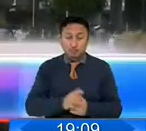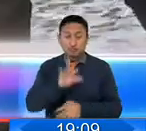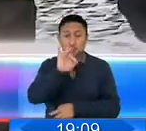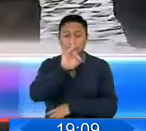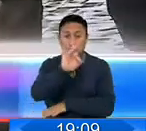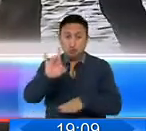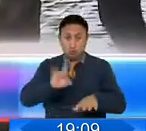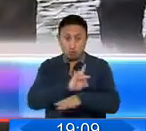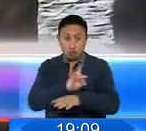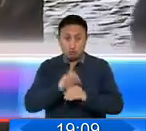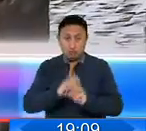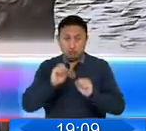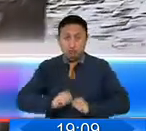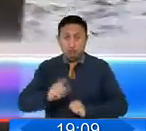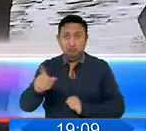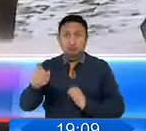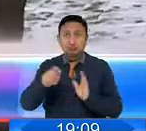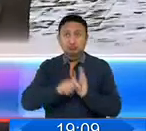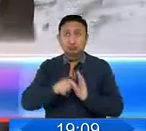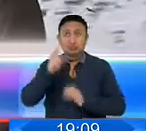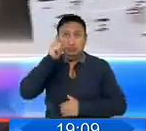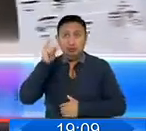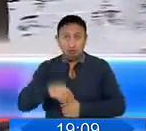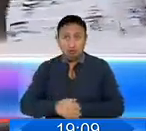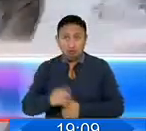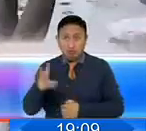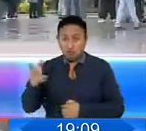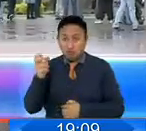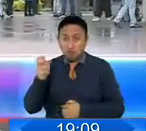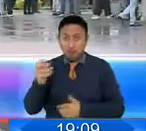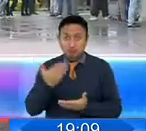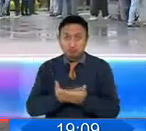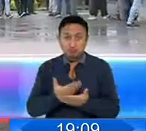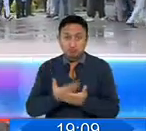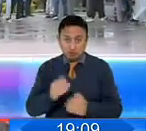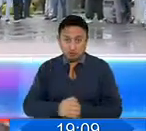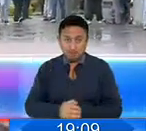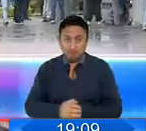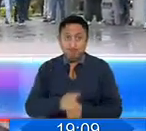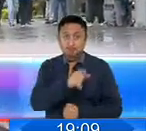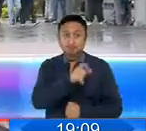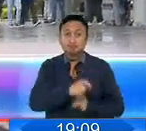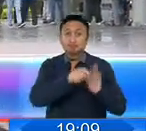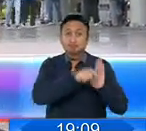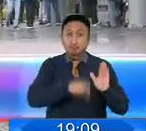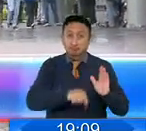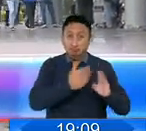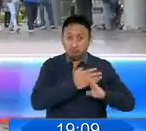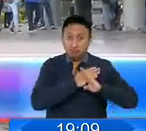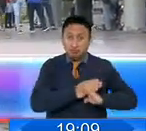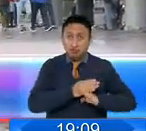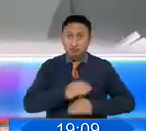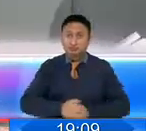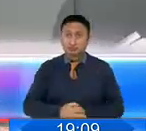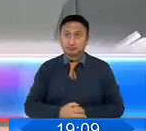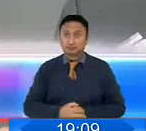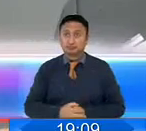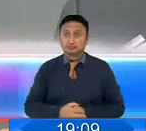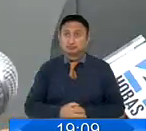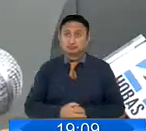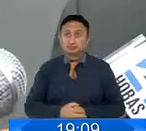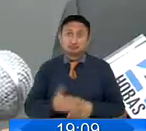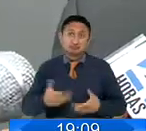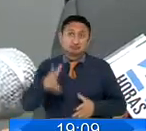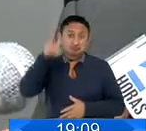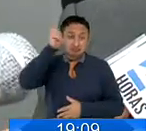se escuchó los argumentos de la fiscalía general del estado y de los defensores de los tres involucrados creemos que el